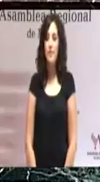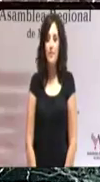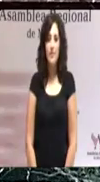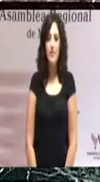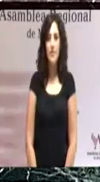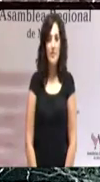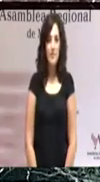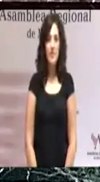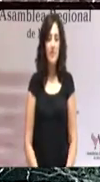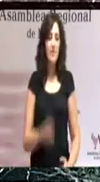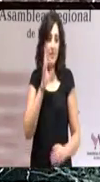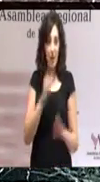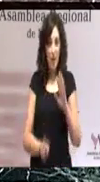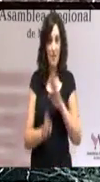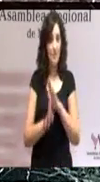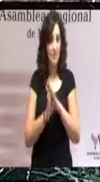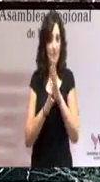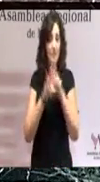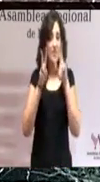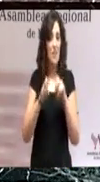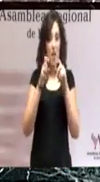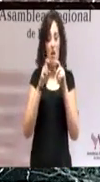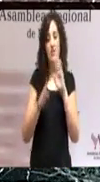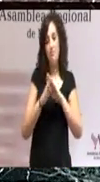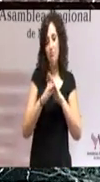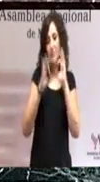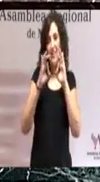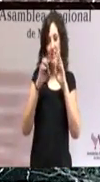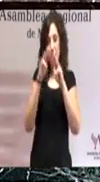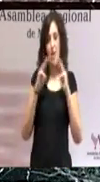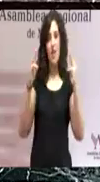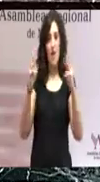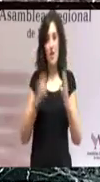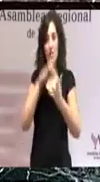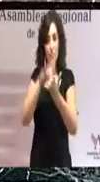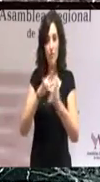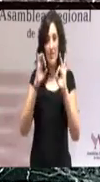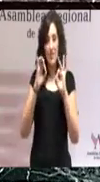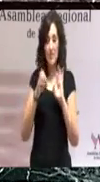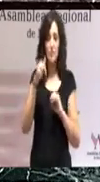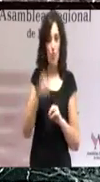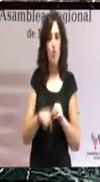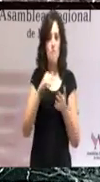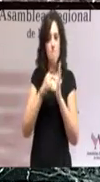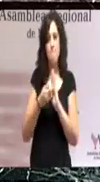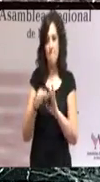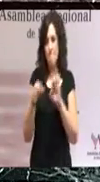Vamos a continuar con el desarrollo de la sesión plenaria prevista para hoy